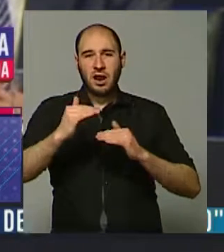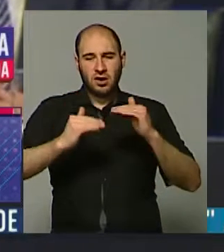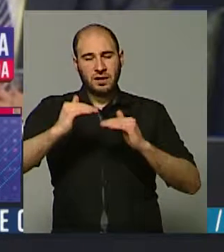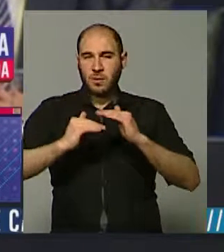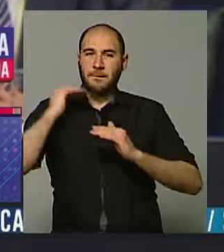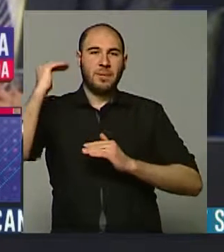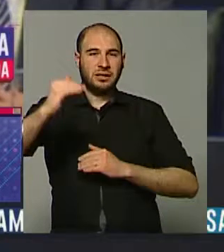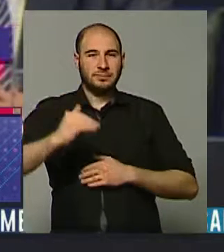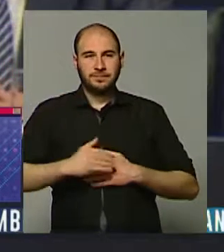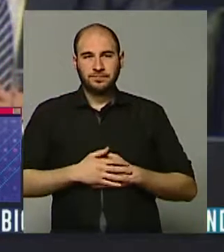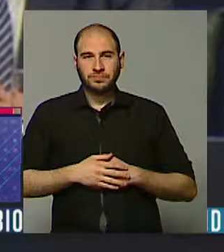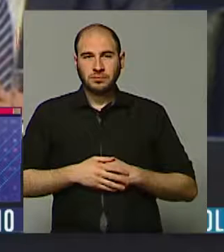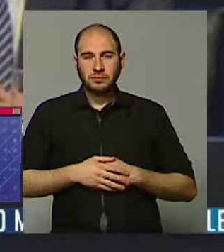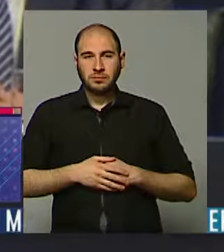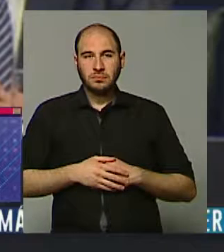equilibrio,